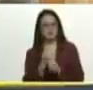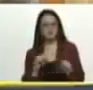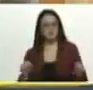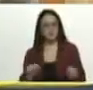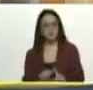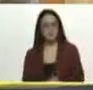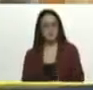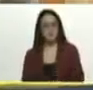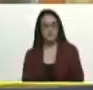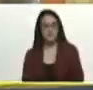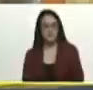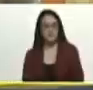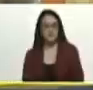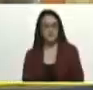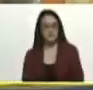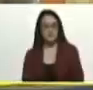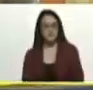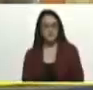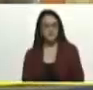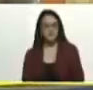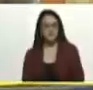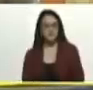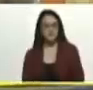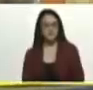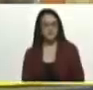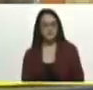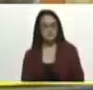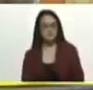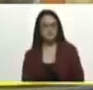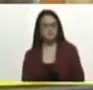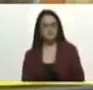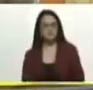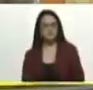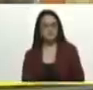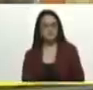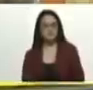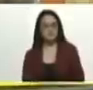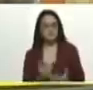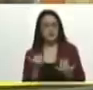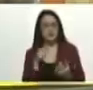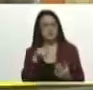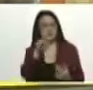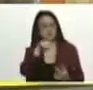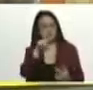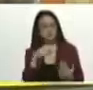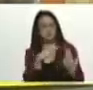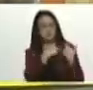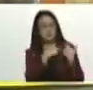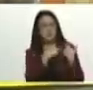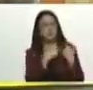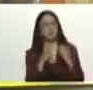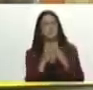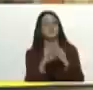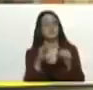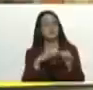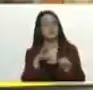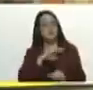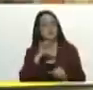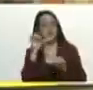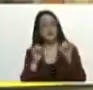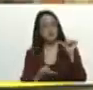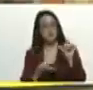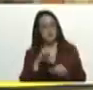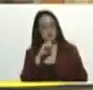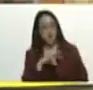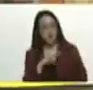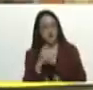inexplicable. Y ahora está en tus manos, compañero, construir tu narrativa para